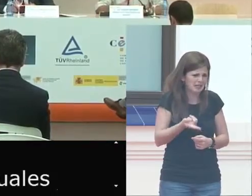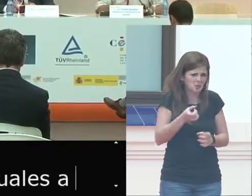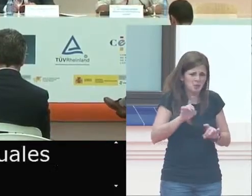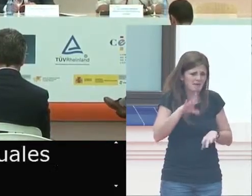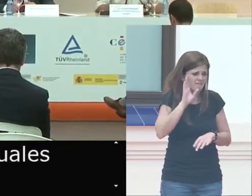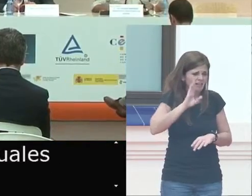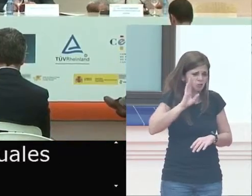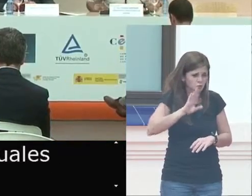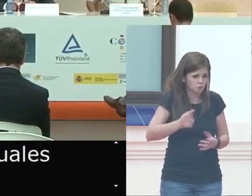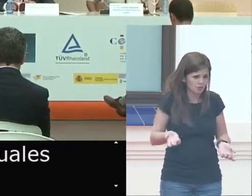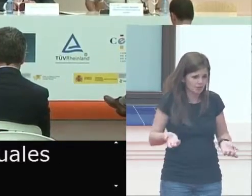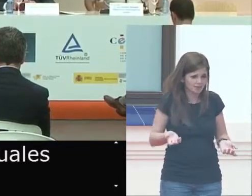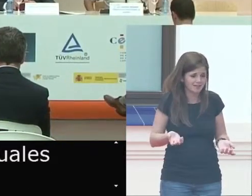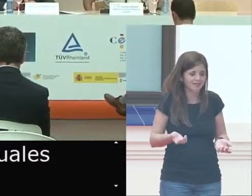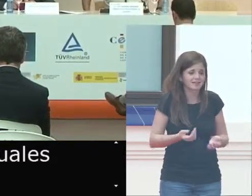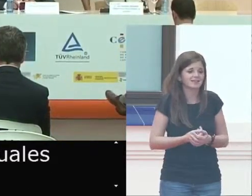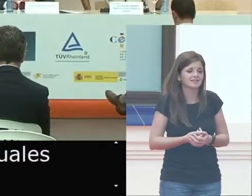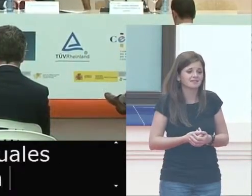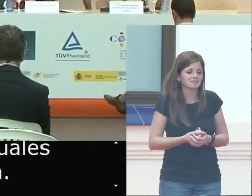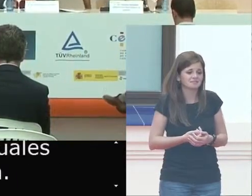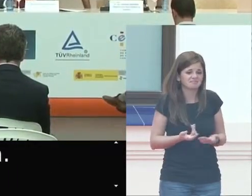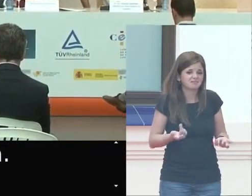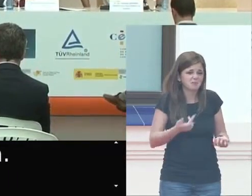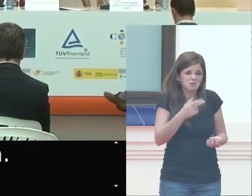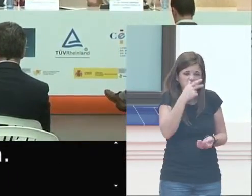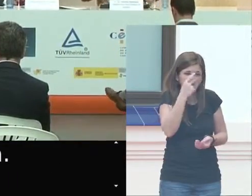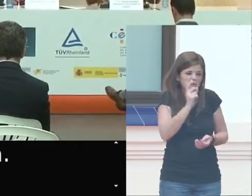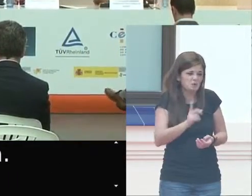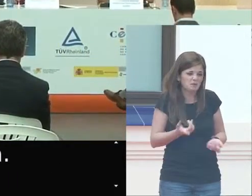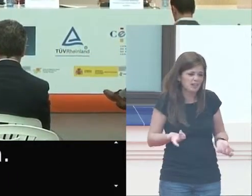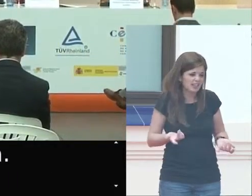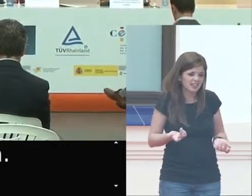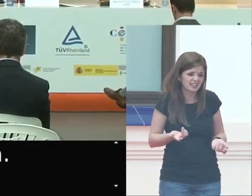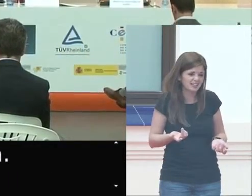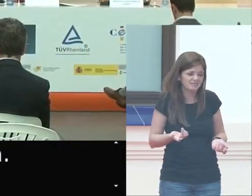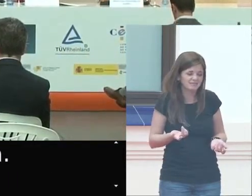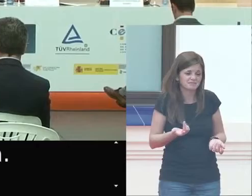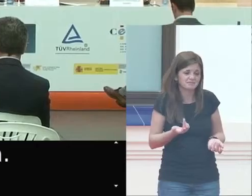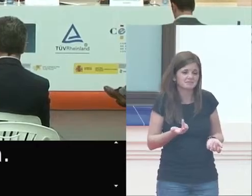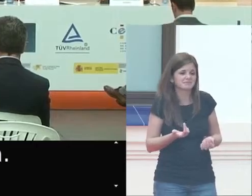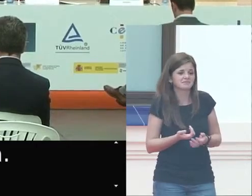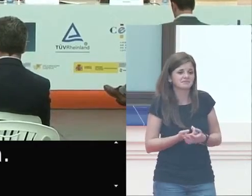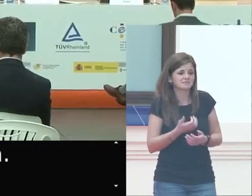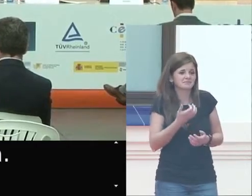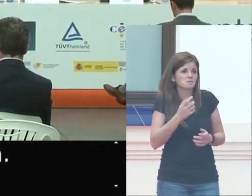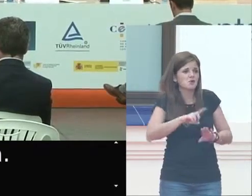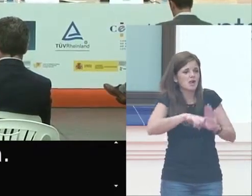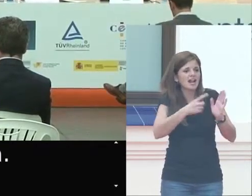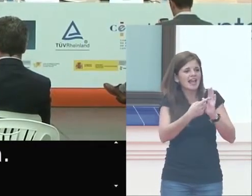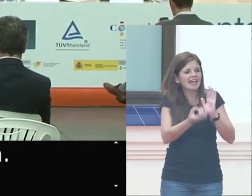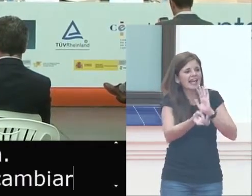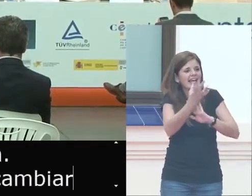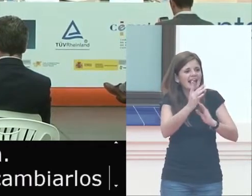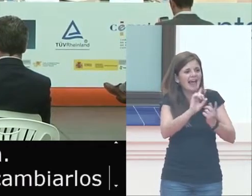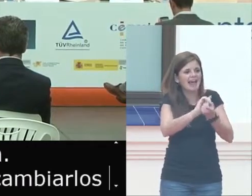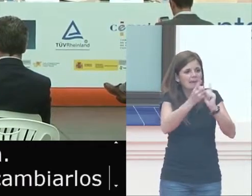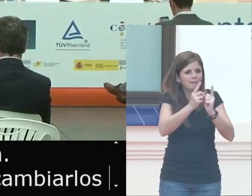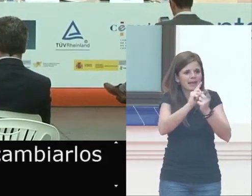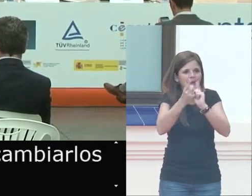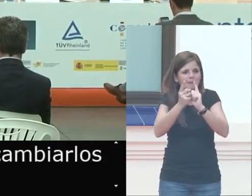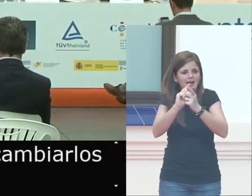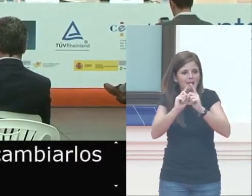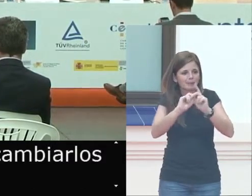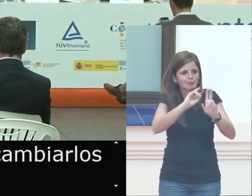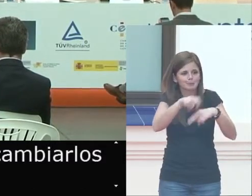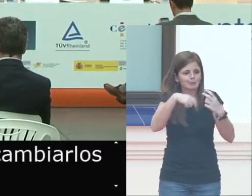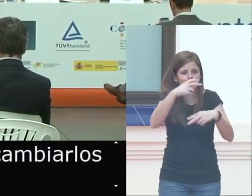mañana. No vale muy bien tirar leyes cada día y cambiarlos, porque toda la